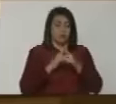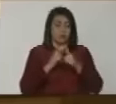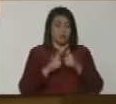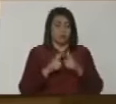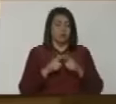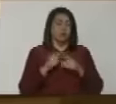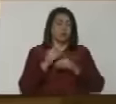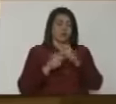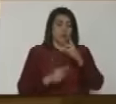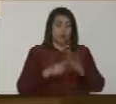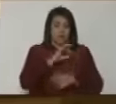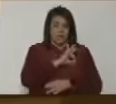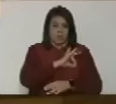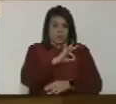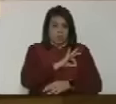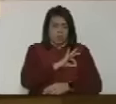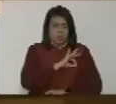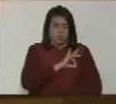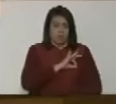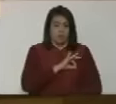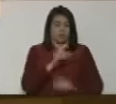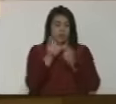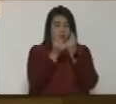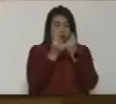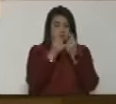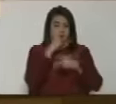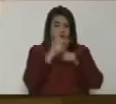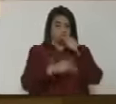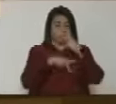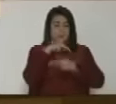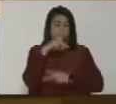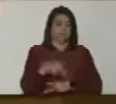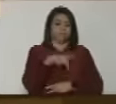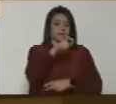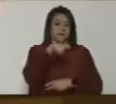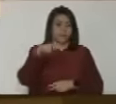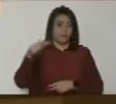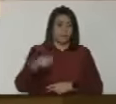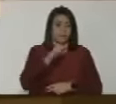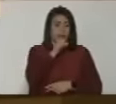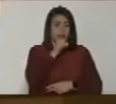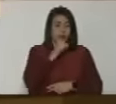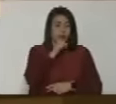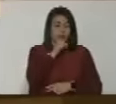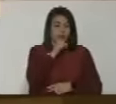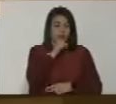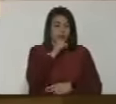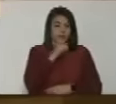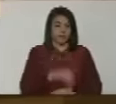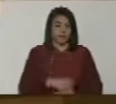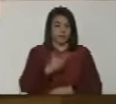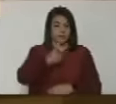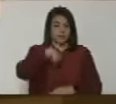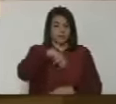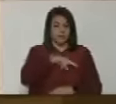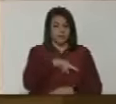la condición social, económica y política de las personas adultas mayores en nuestro